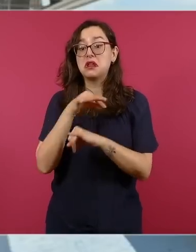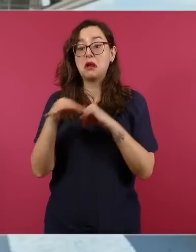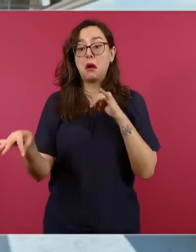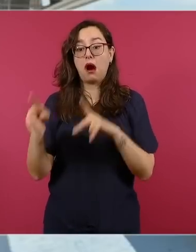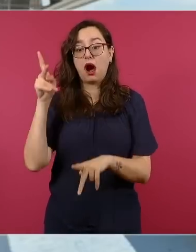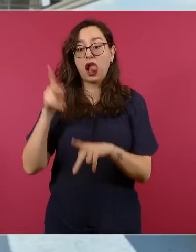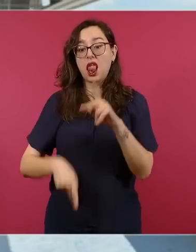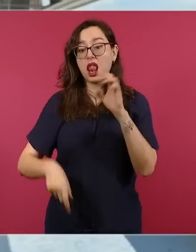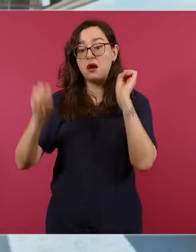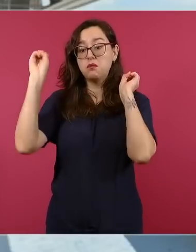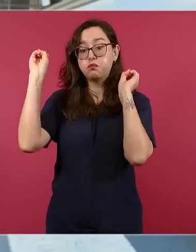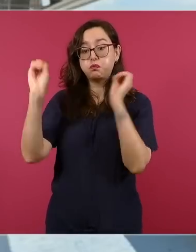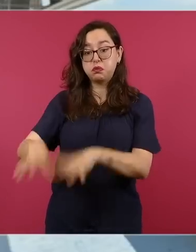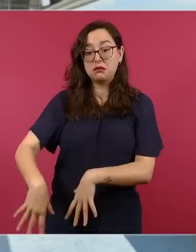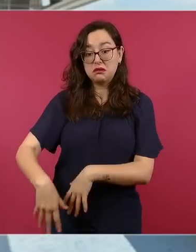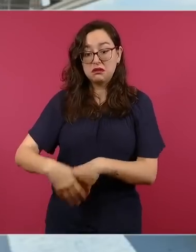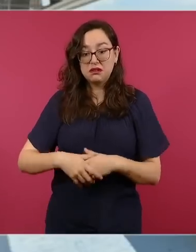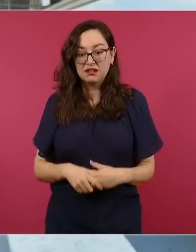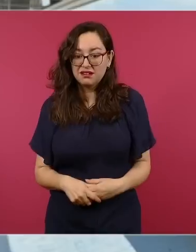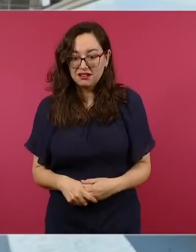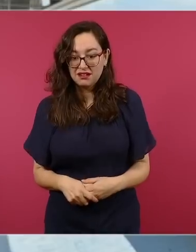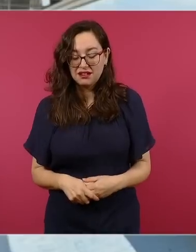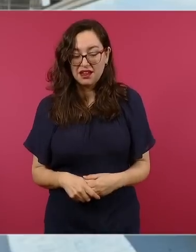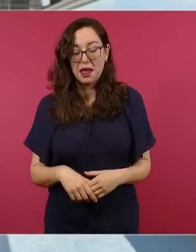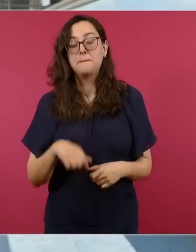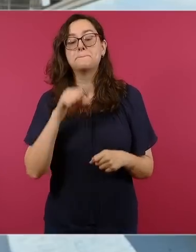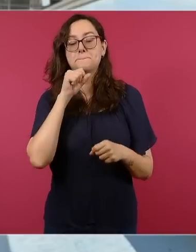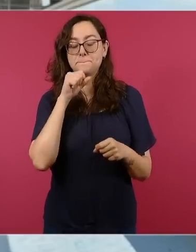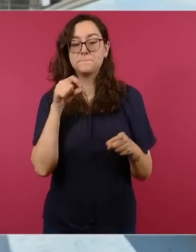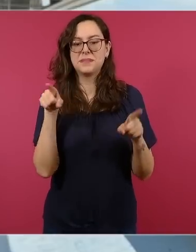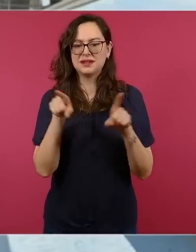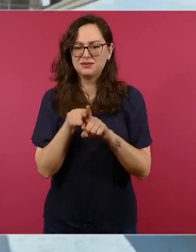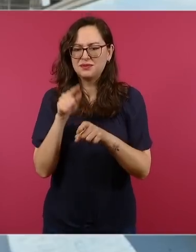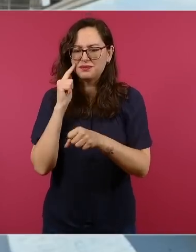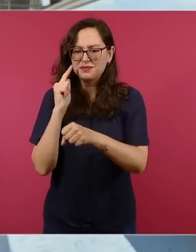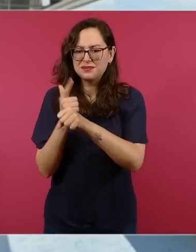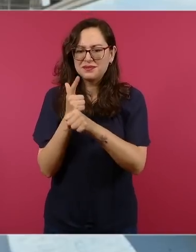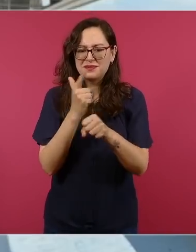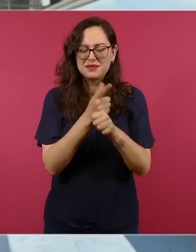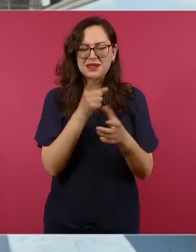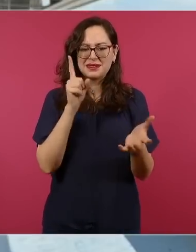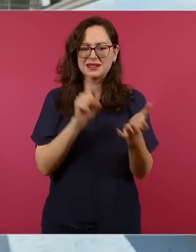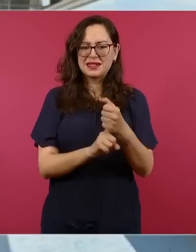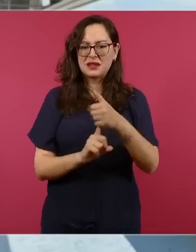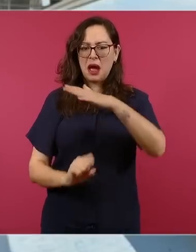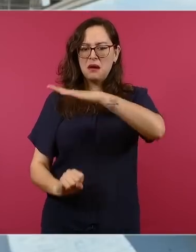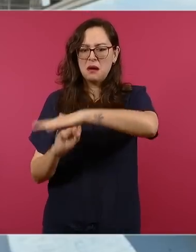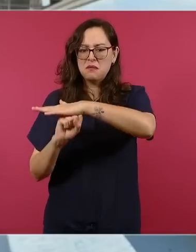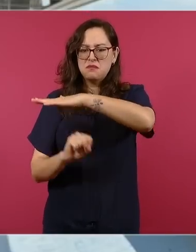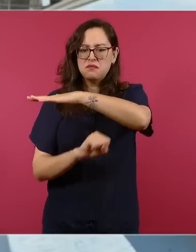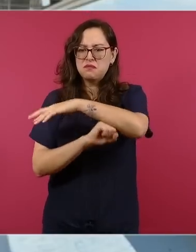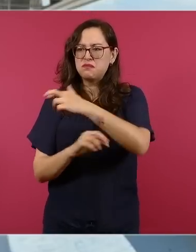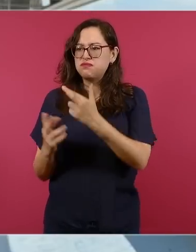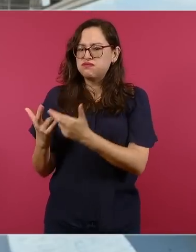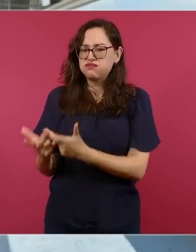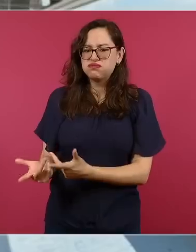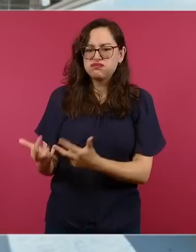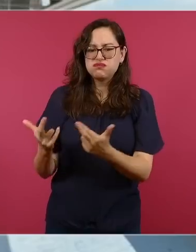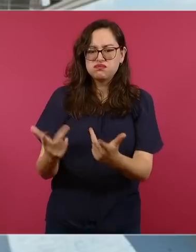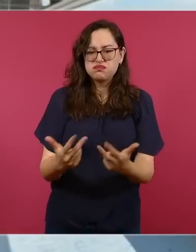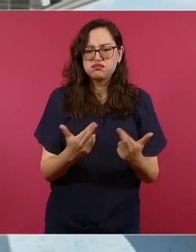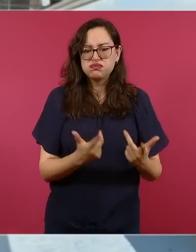abandonado. Hubo además la identificación de fallas estructurales, que fue la parte donde se